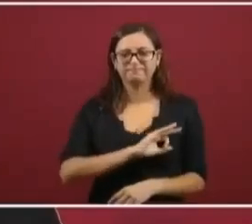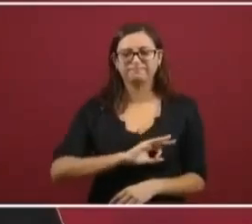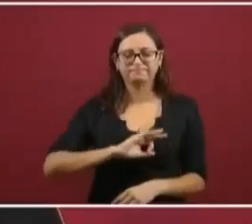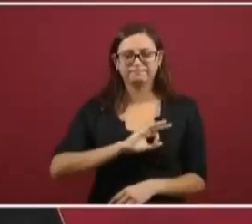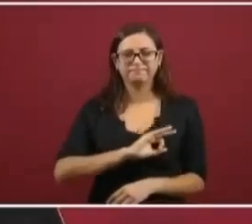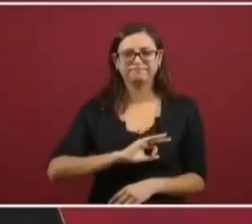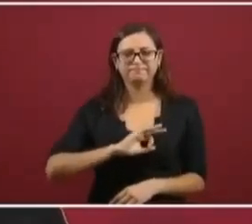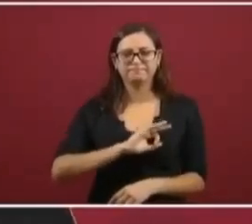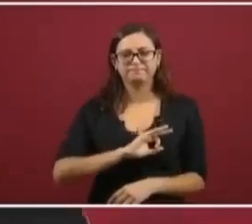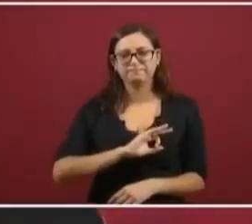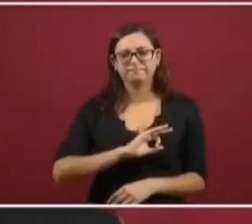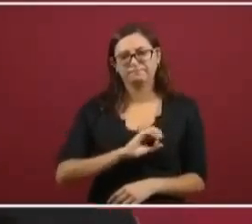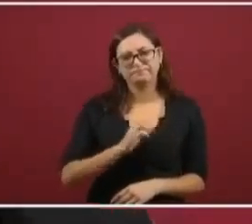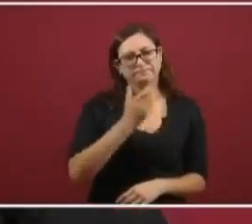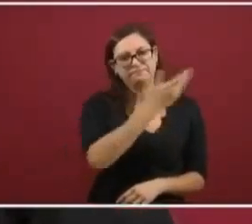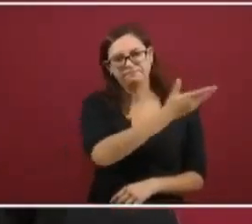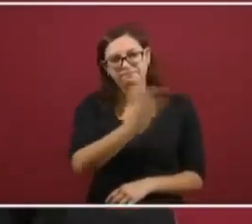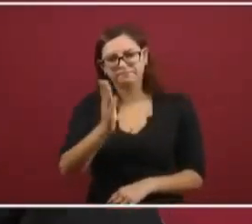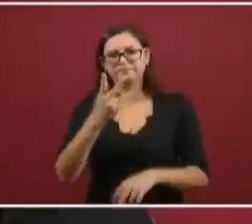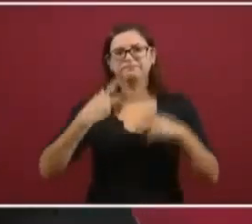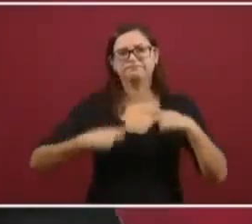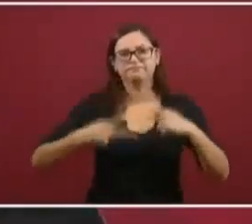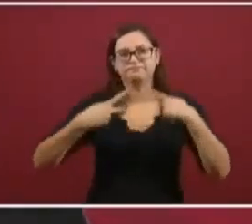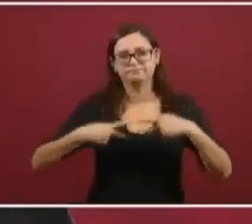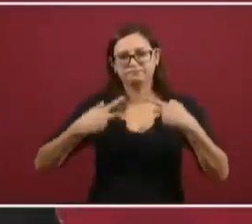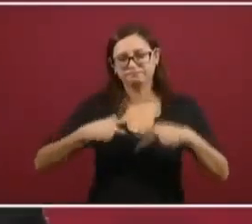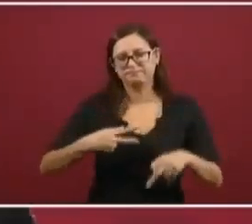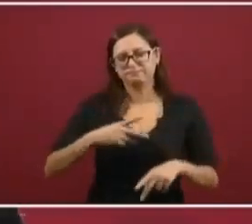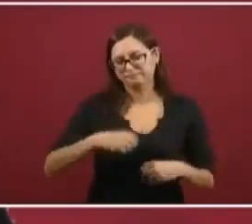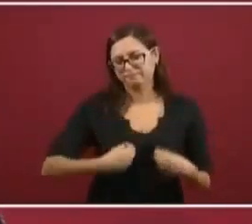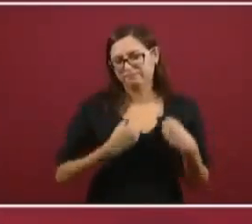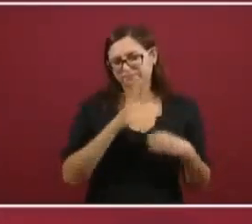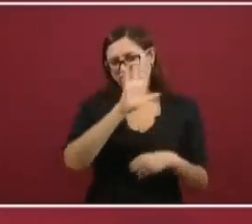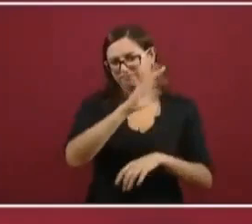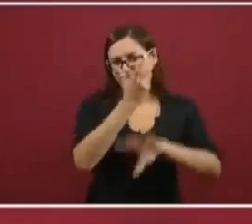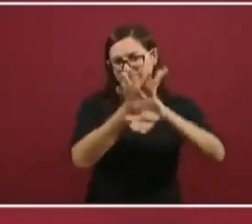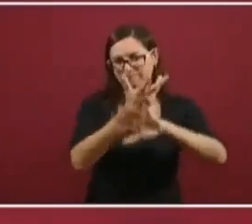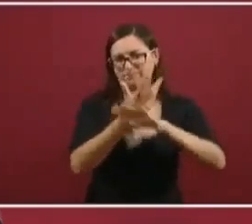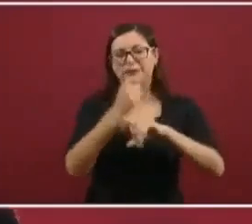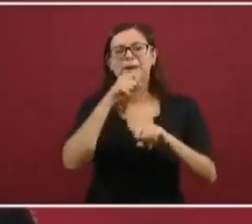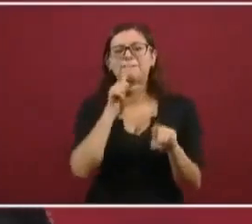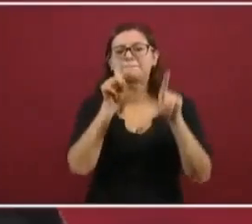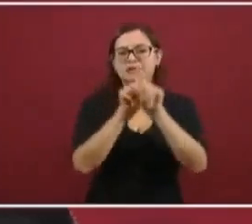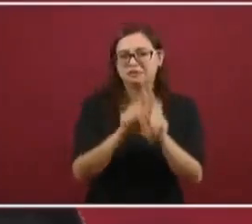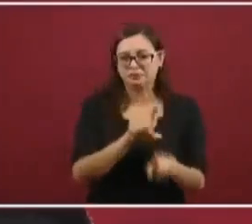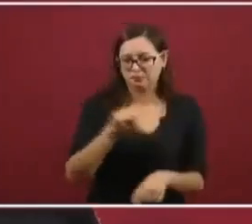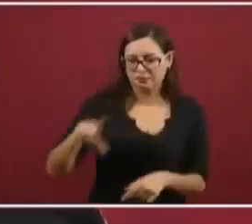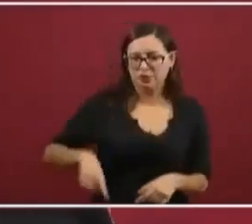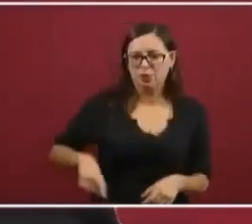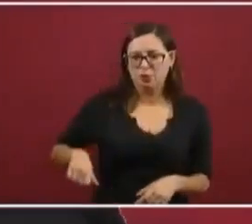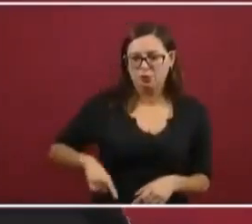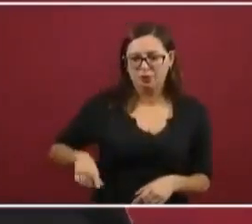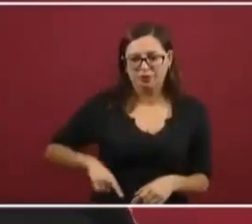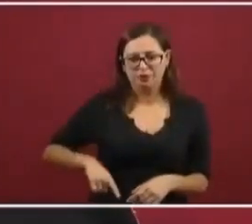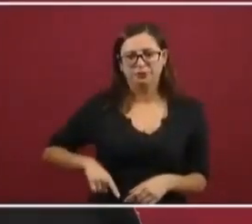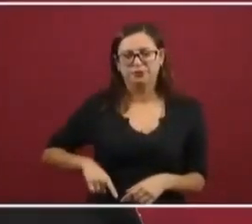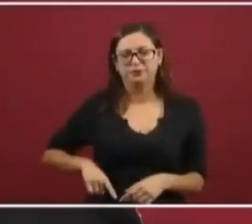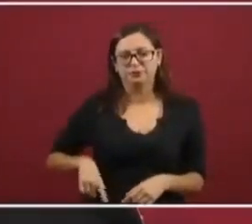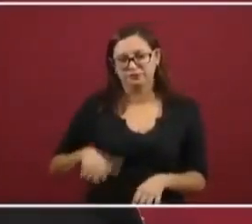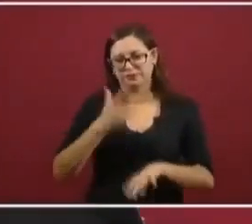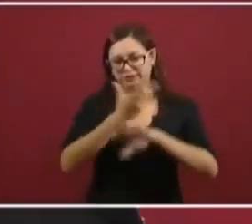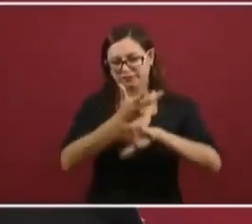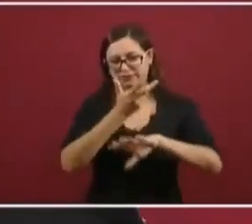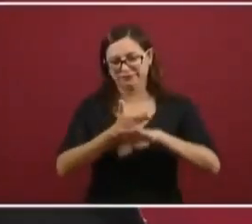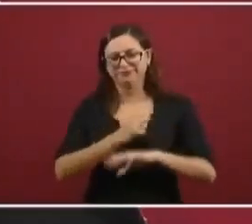los ciudadanos estadounidenses y al gobierno de